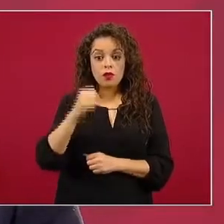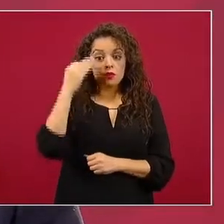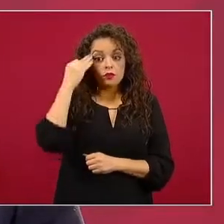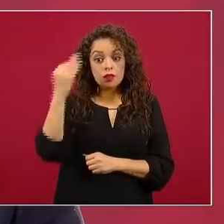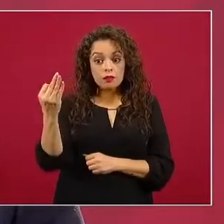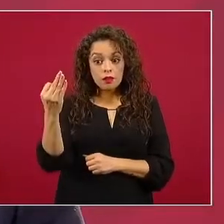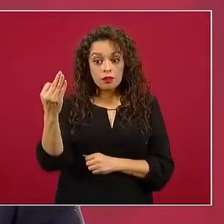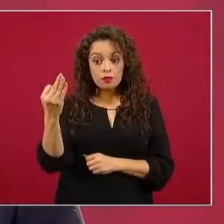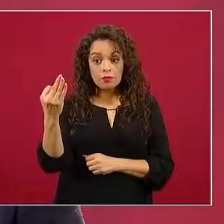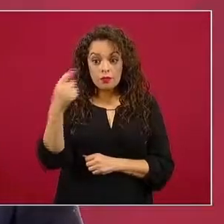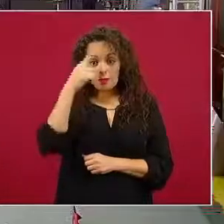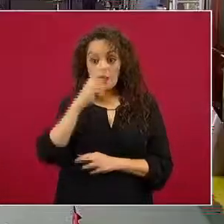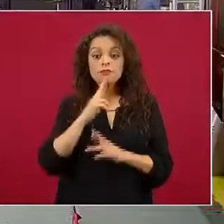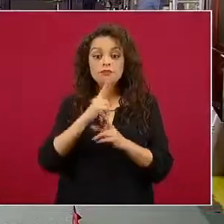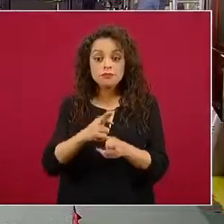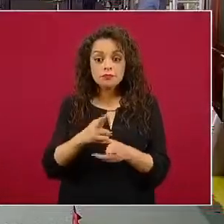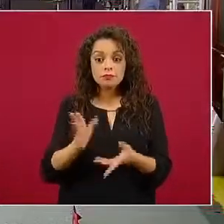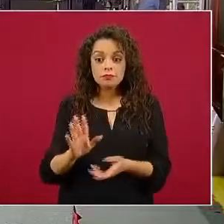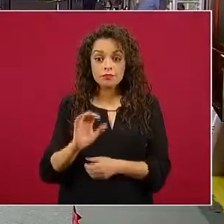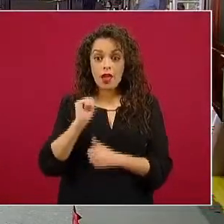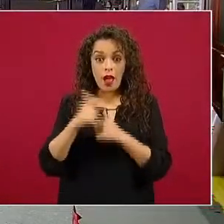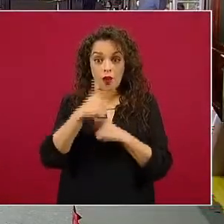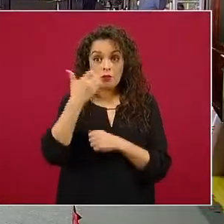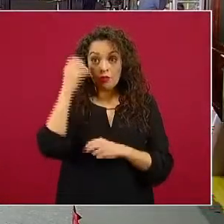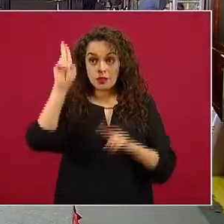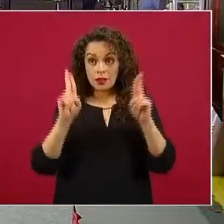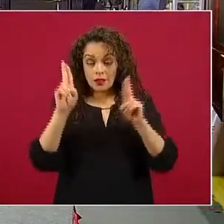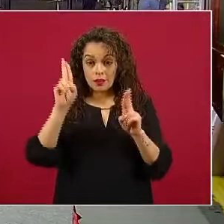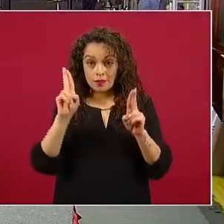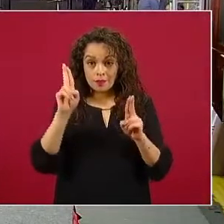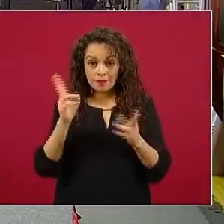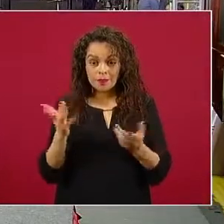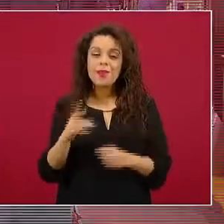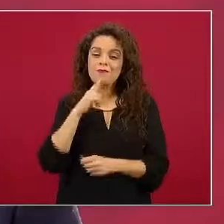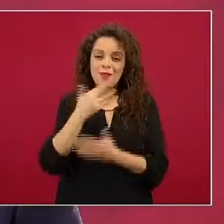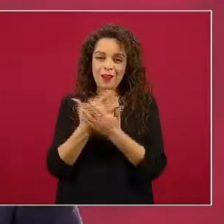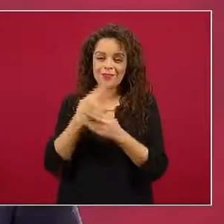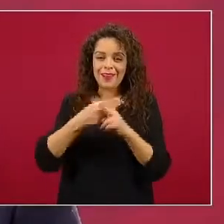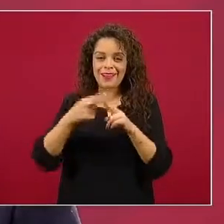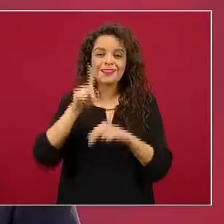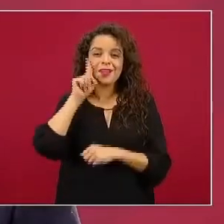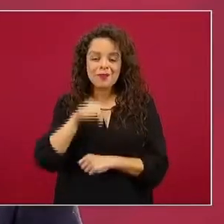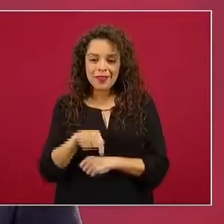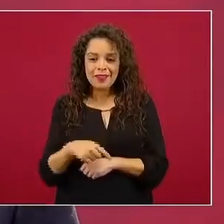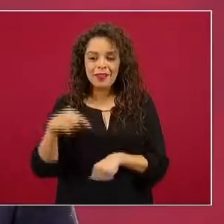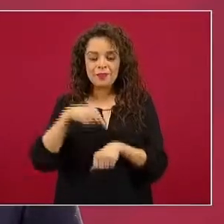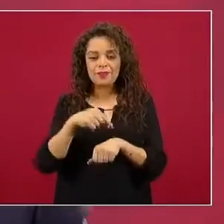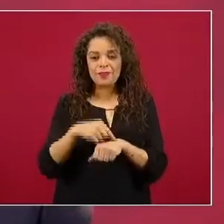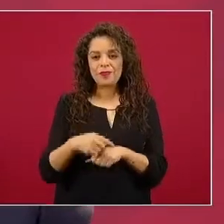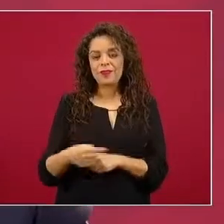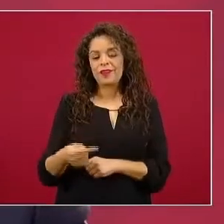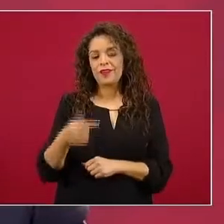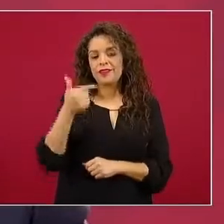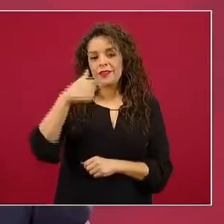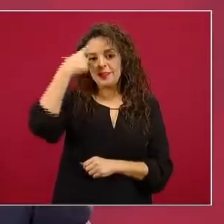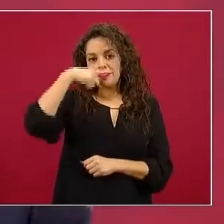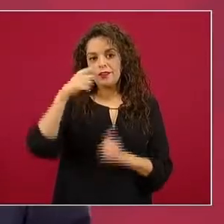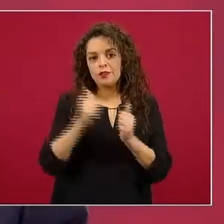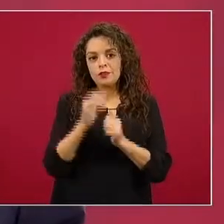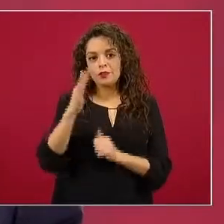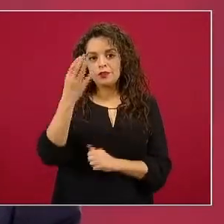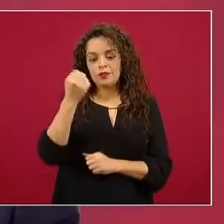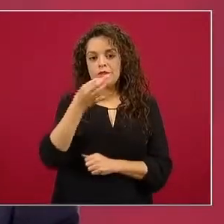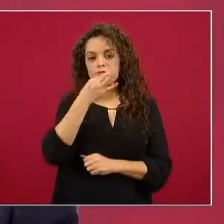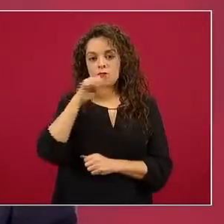y mañana la respondemos. No, se esperan a mañana. Muy bien, son las 19:59,